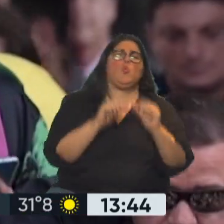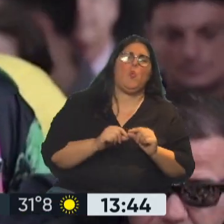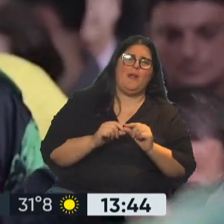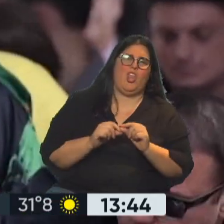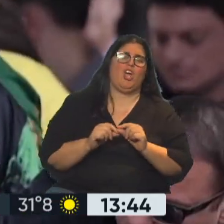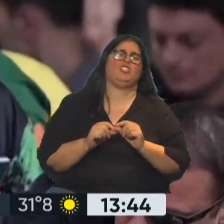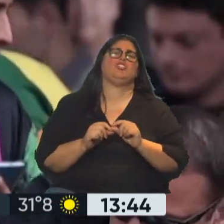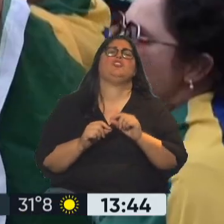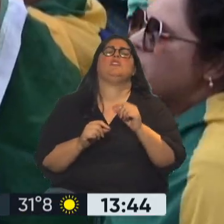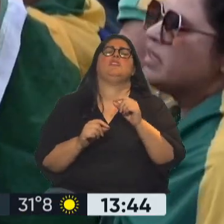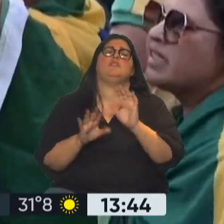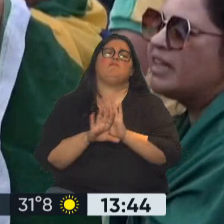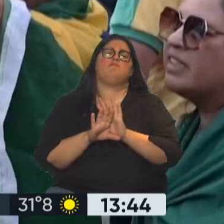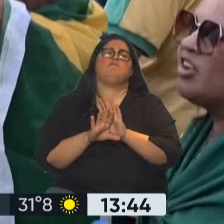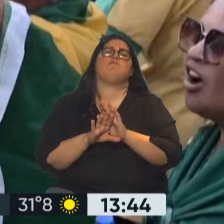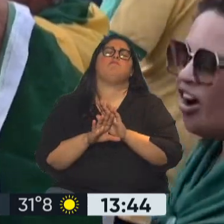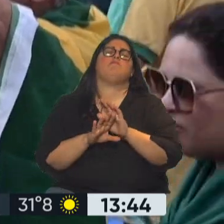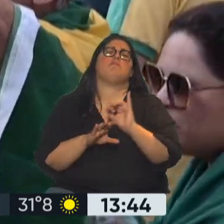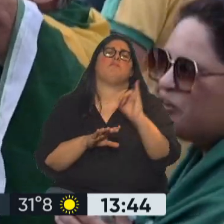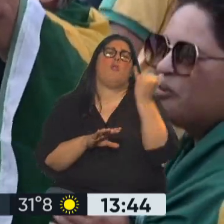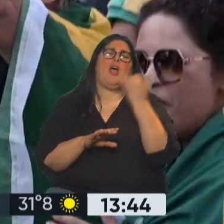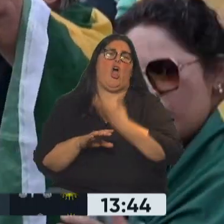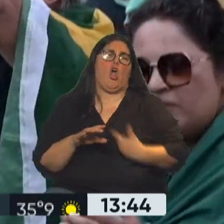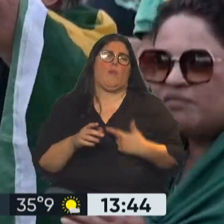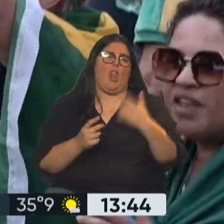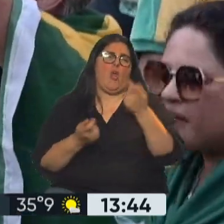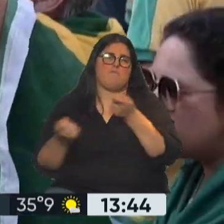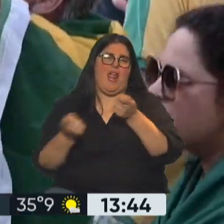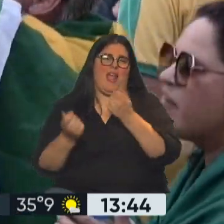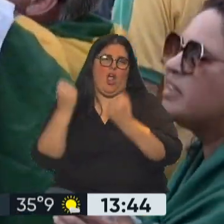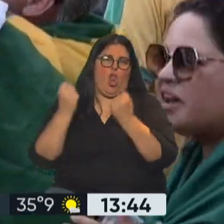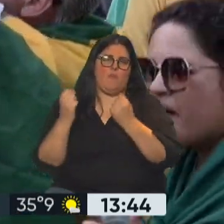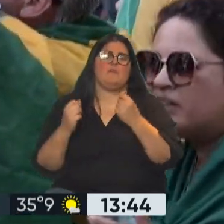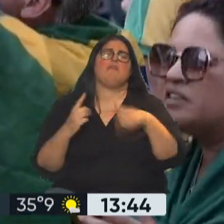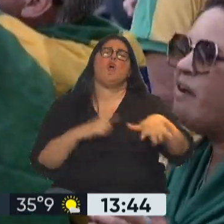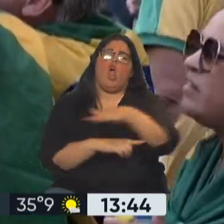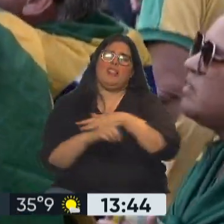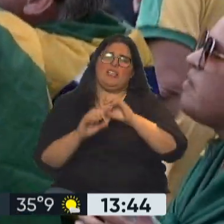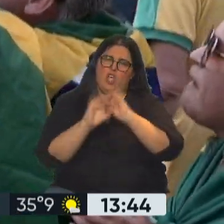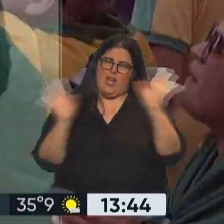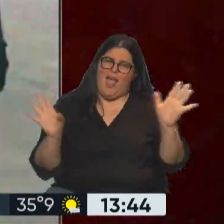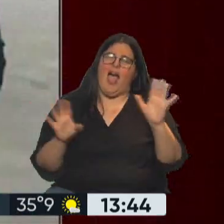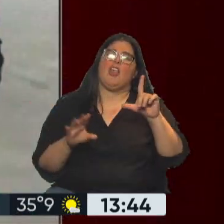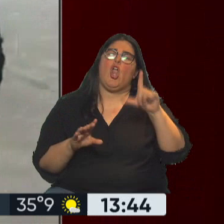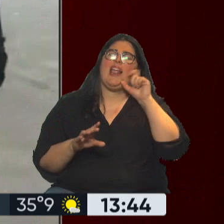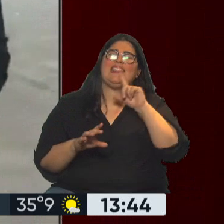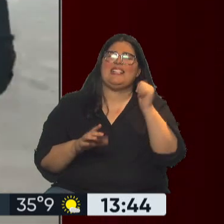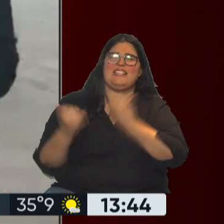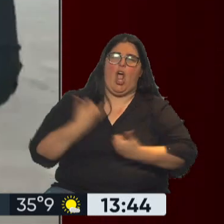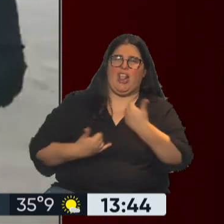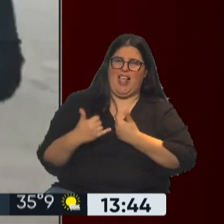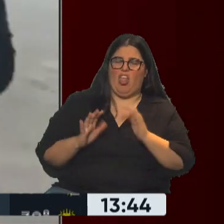los indicadores habría sido mejor que el gobierno de Lula. Bueno, un escenario muy claro que nos planteaba aquí Leticia. En una